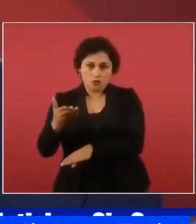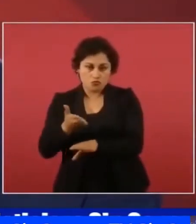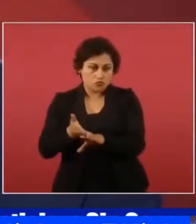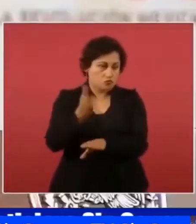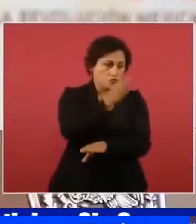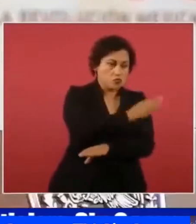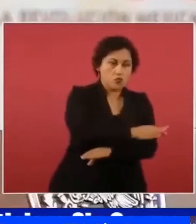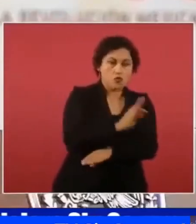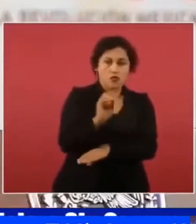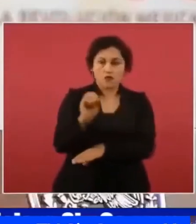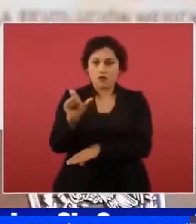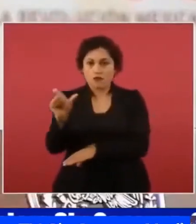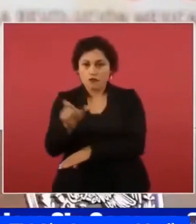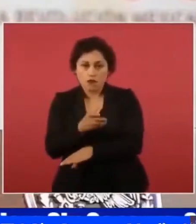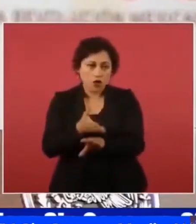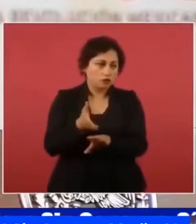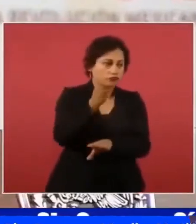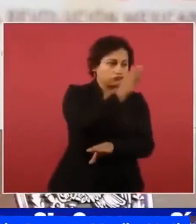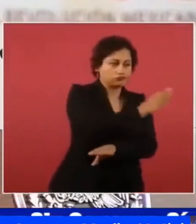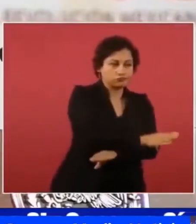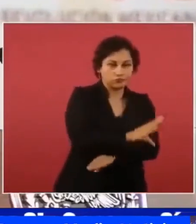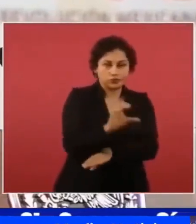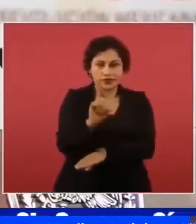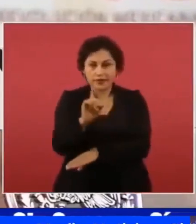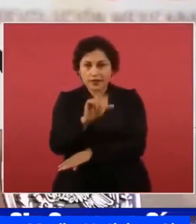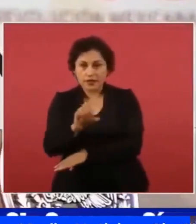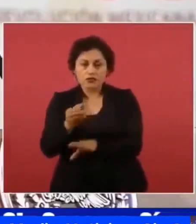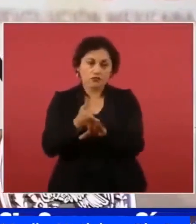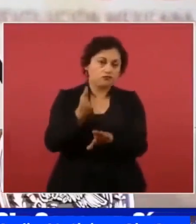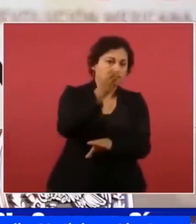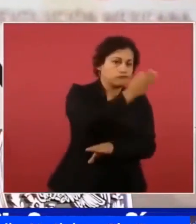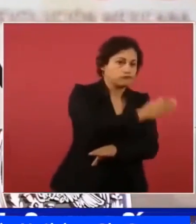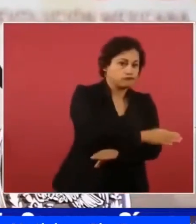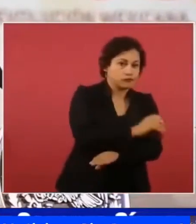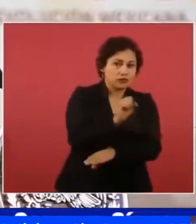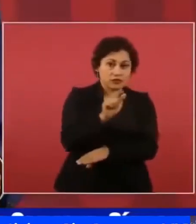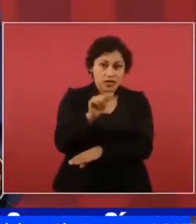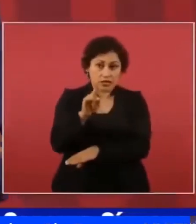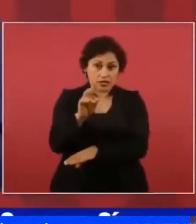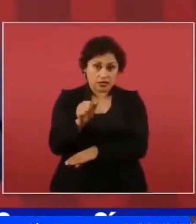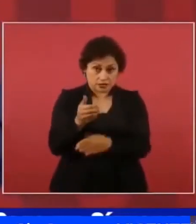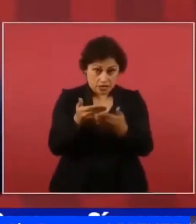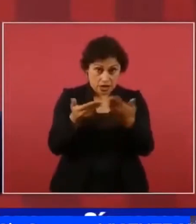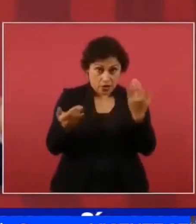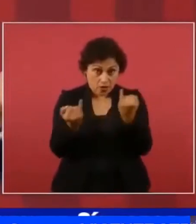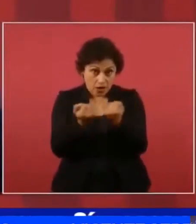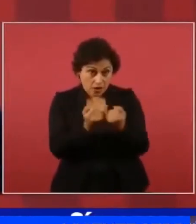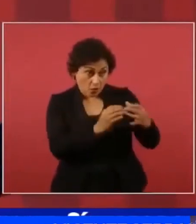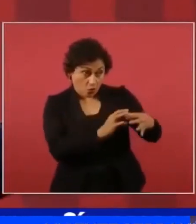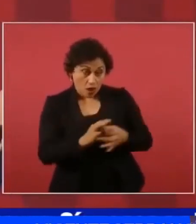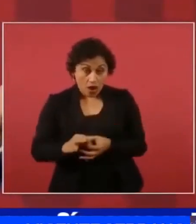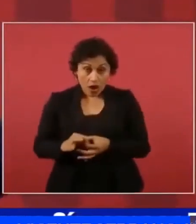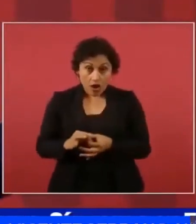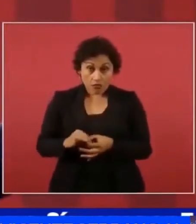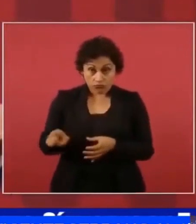Fox, o que el gobierno de Zedillo, o que el gobierno de Salinas, cuando por cierto